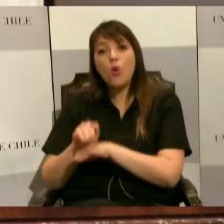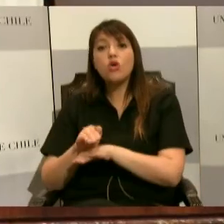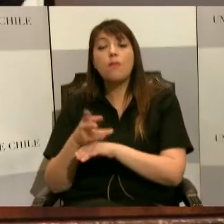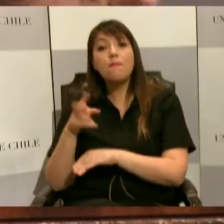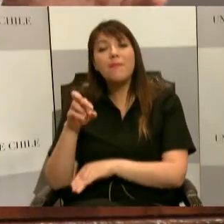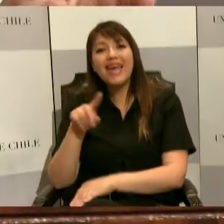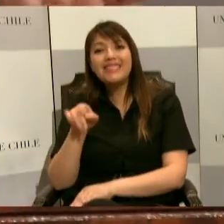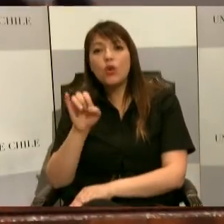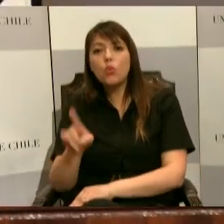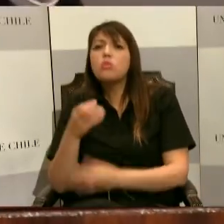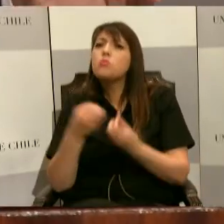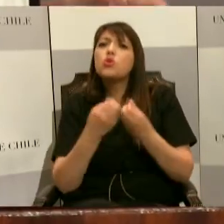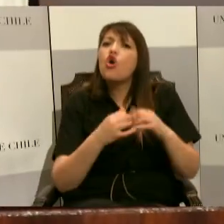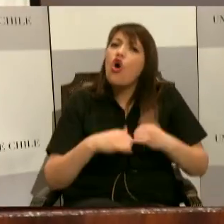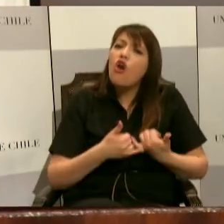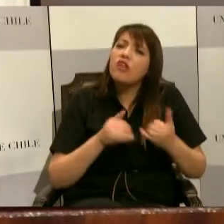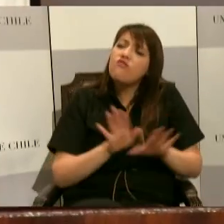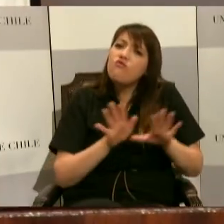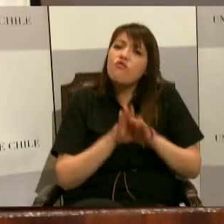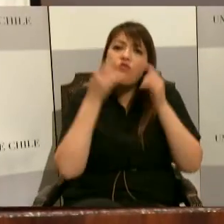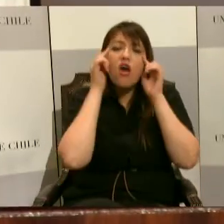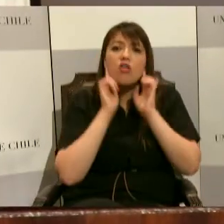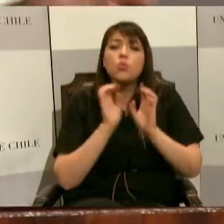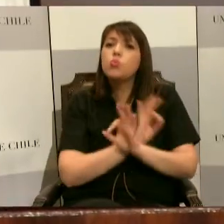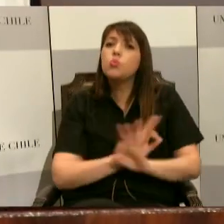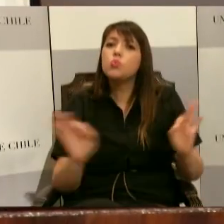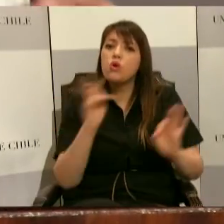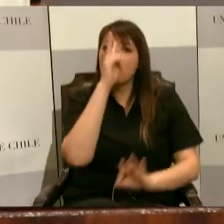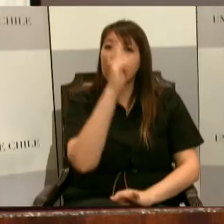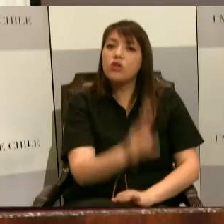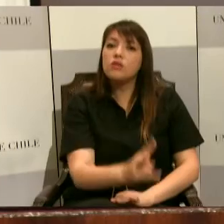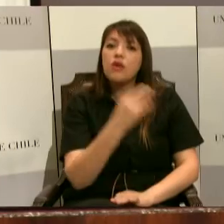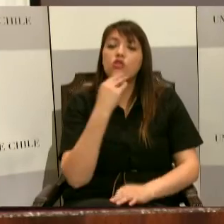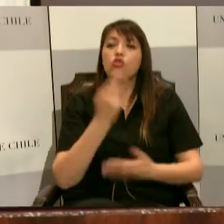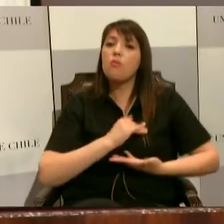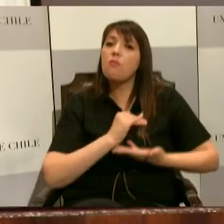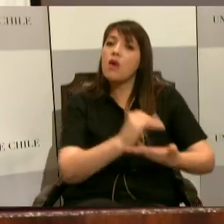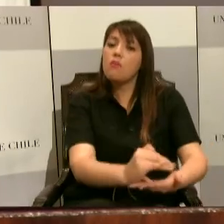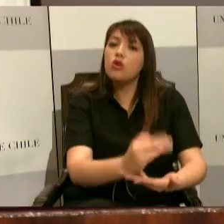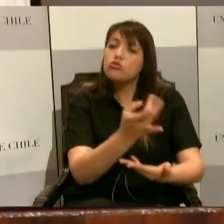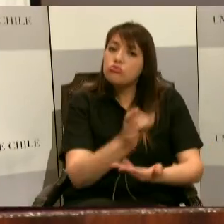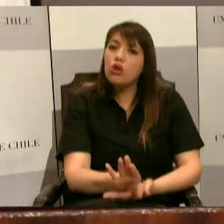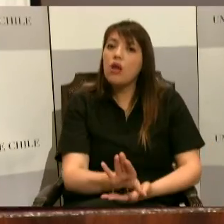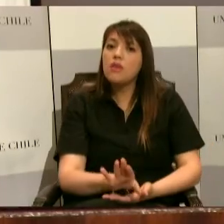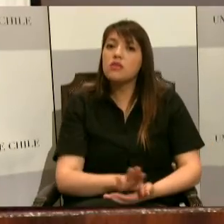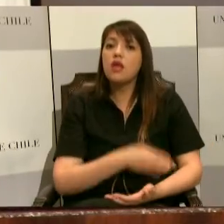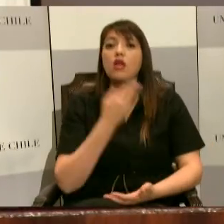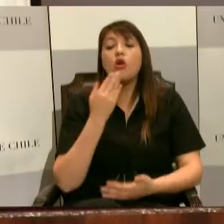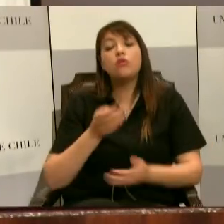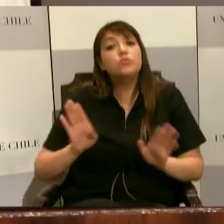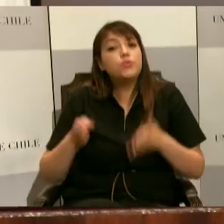PSU. Y tanto joven que ha hecho tanto esfuerzo, ya nunca hubo un reconocimiento a través de los premios. Y eso solo, y lo